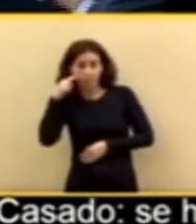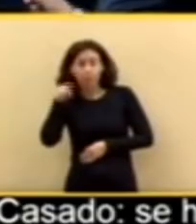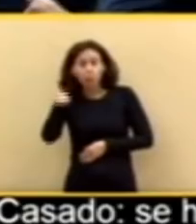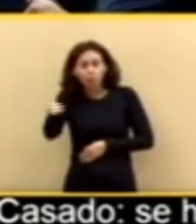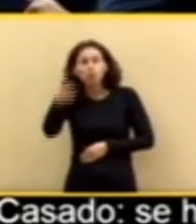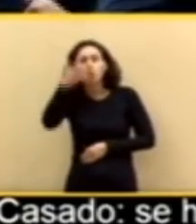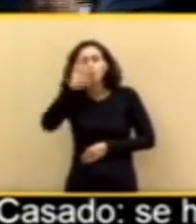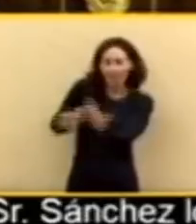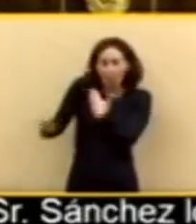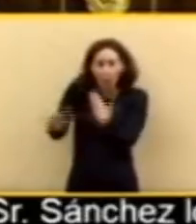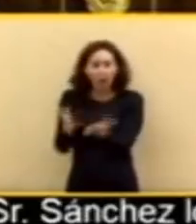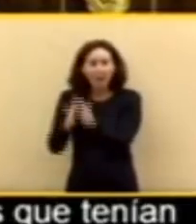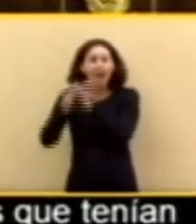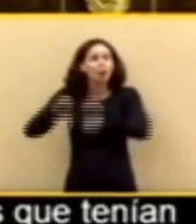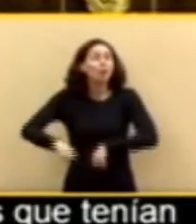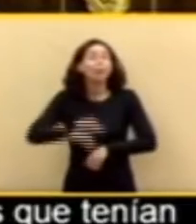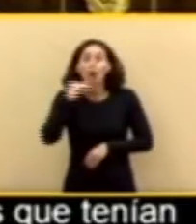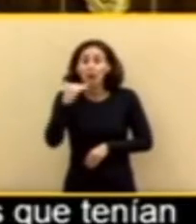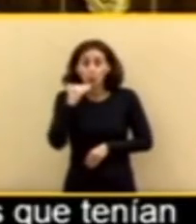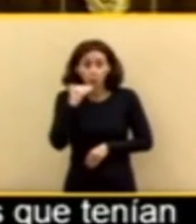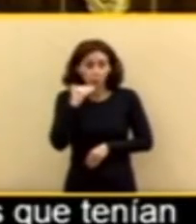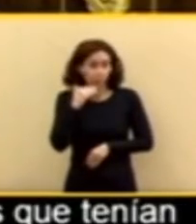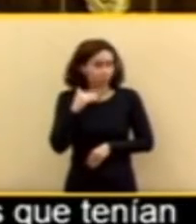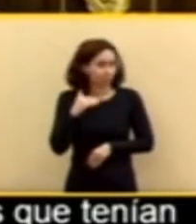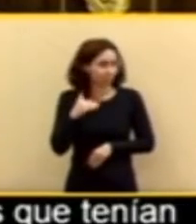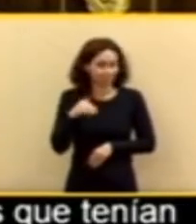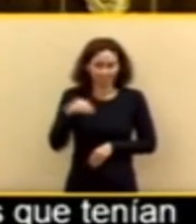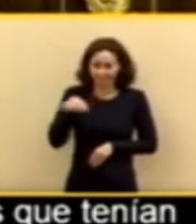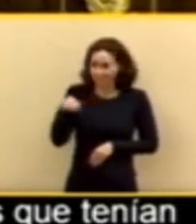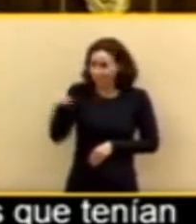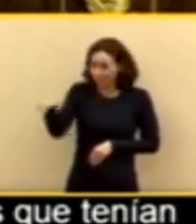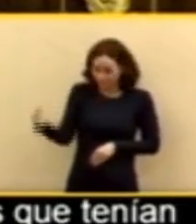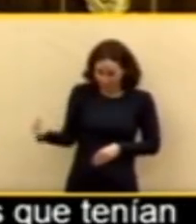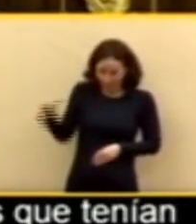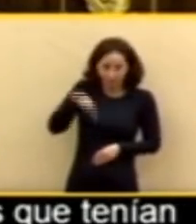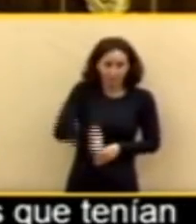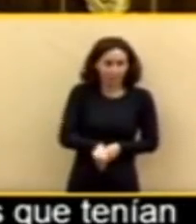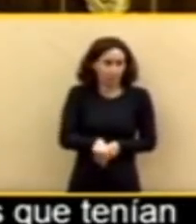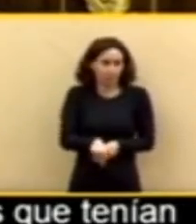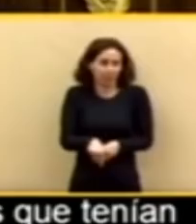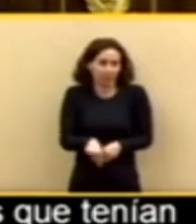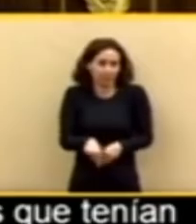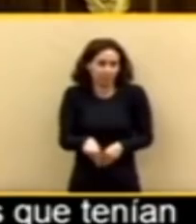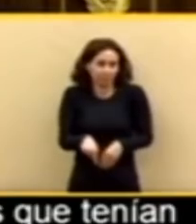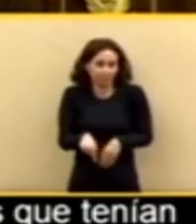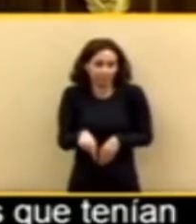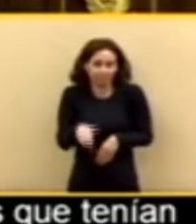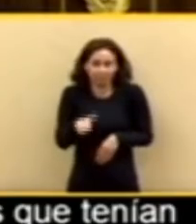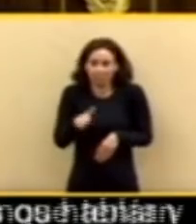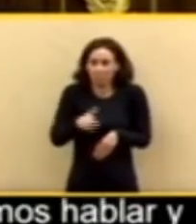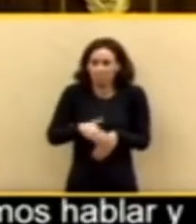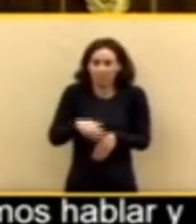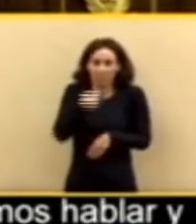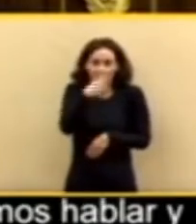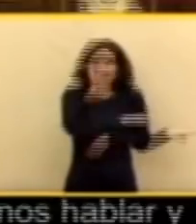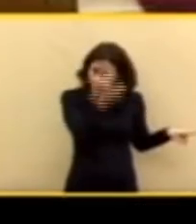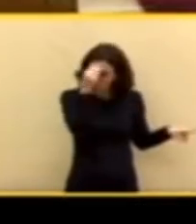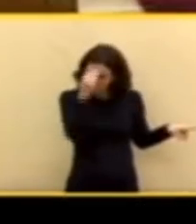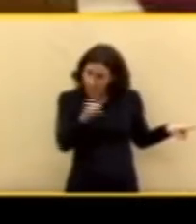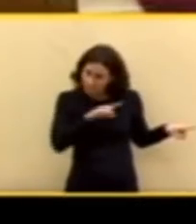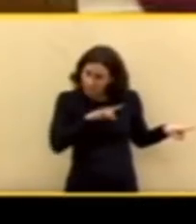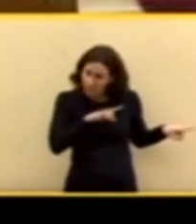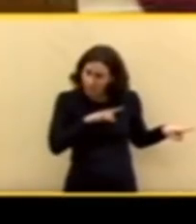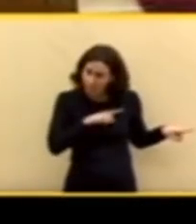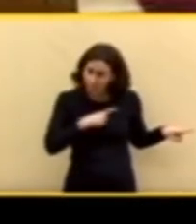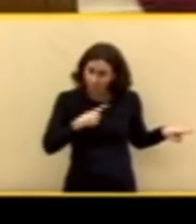espontáneo. Yo no voy a entrar, pero no por nada especial, porque si nos quedamos ahora mismo en una frase, probablemente si analizáramos todas las frases que se